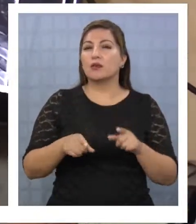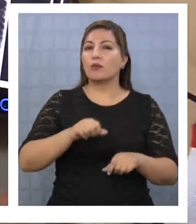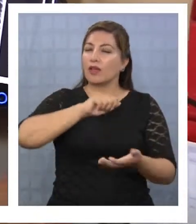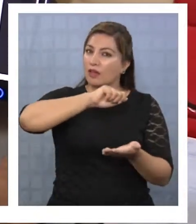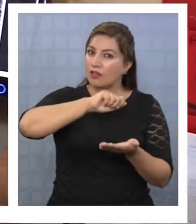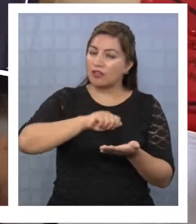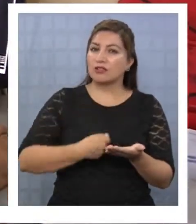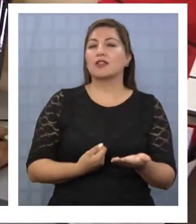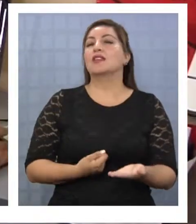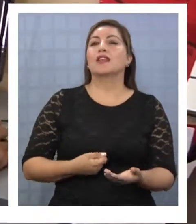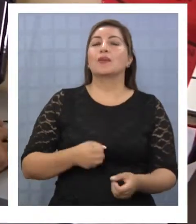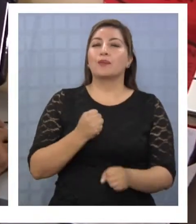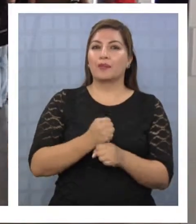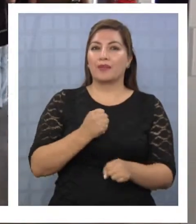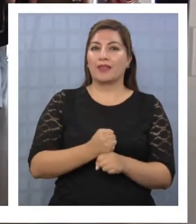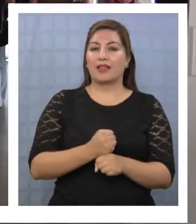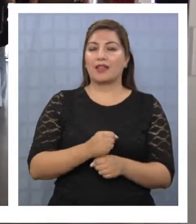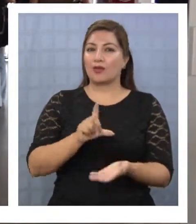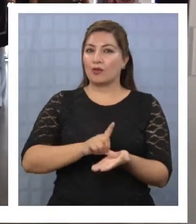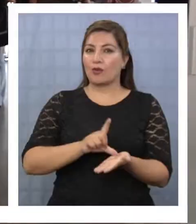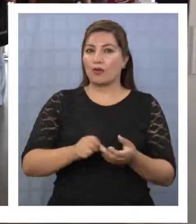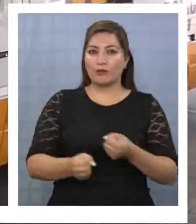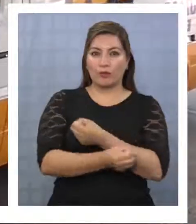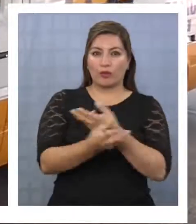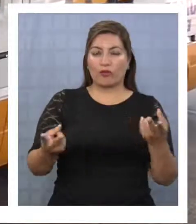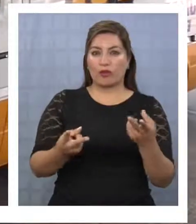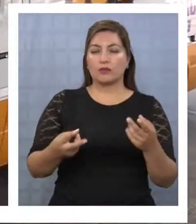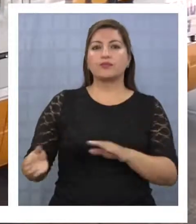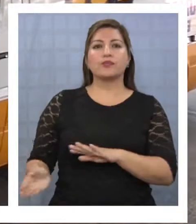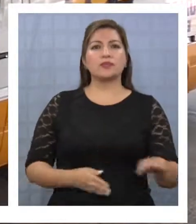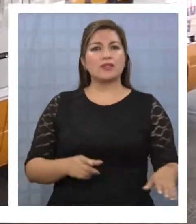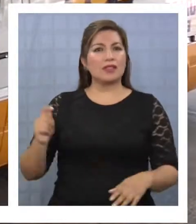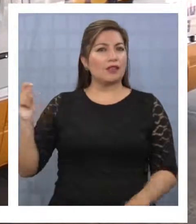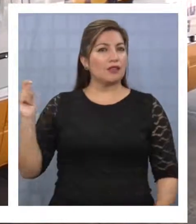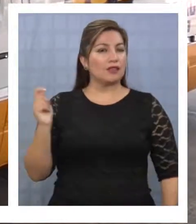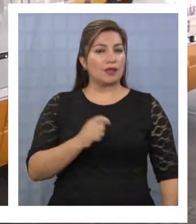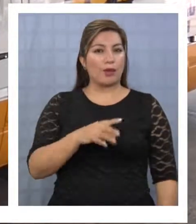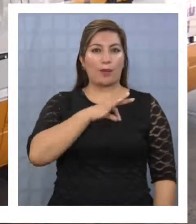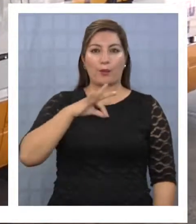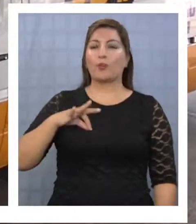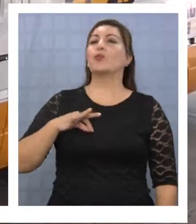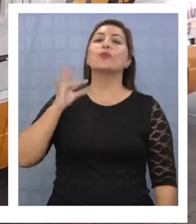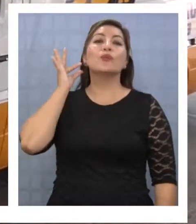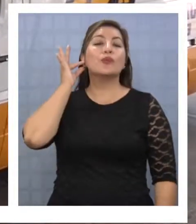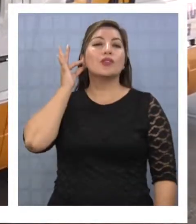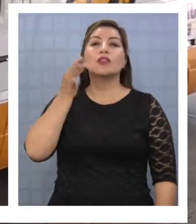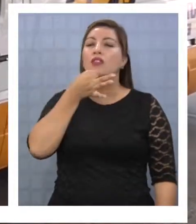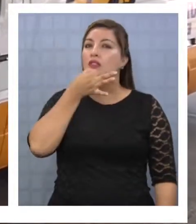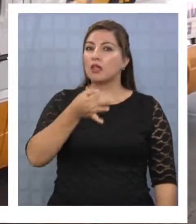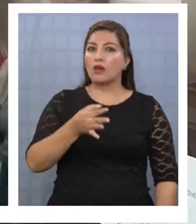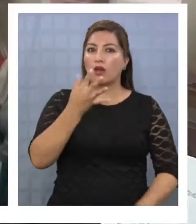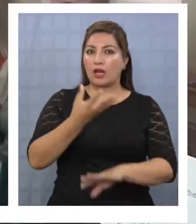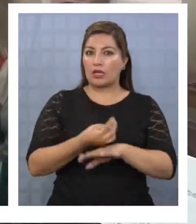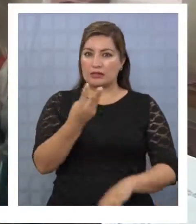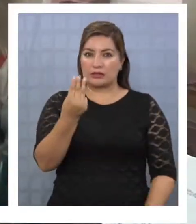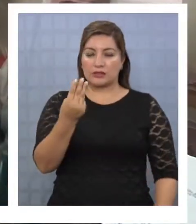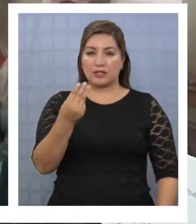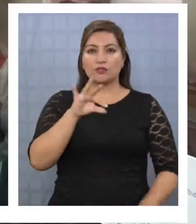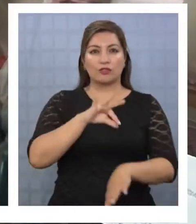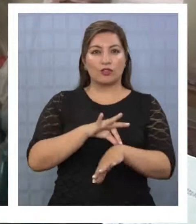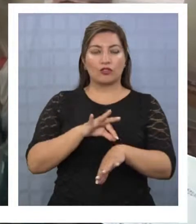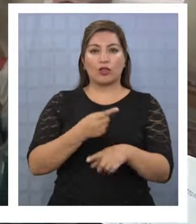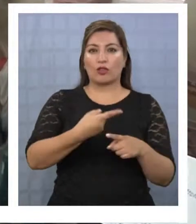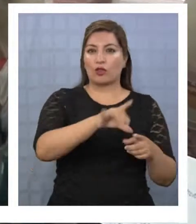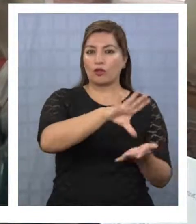para trabajar en el sector público. En Tarapacá, según informó la Seremia de Salud, son 13 los médicos extranjeros